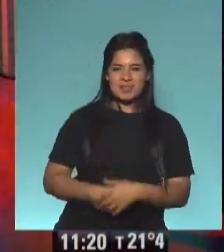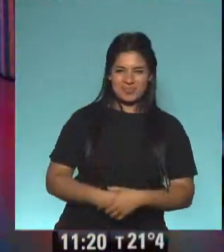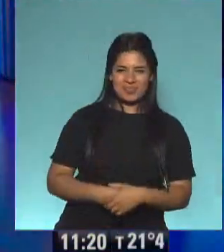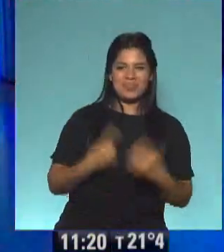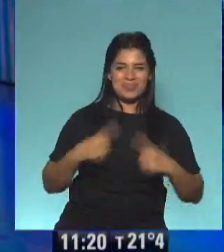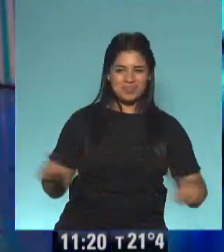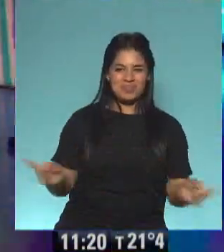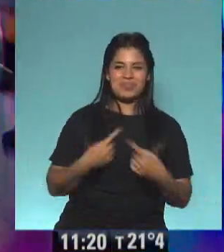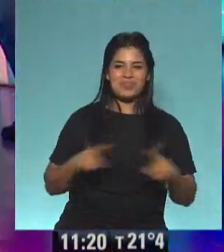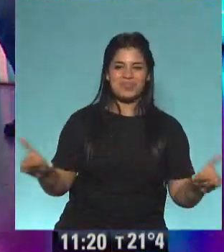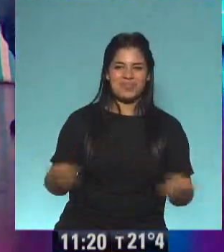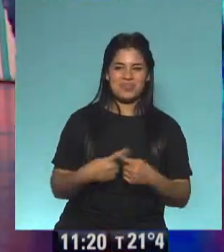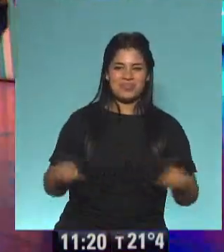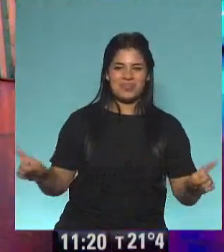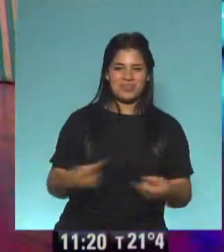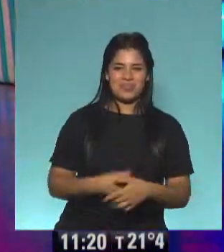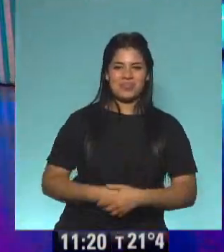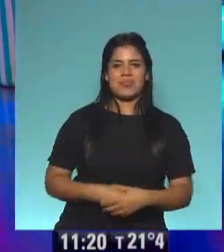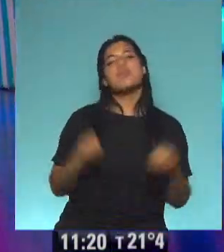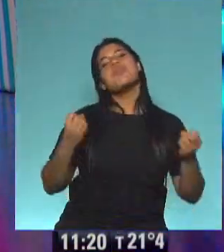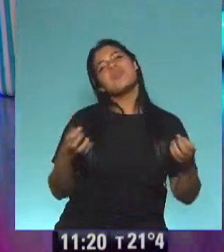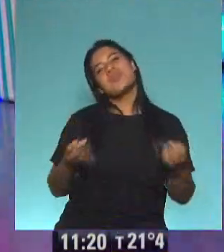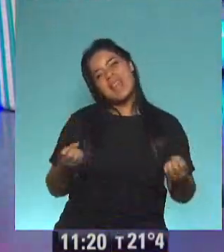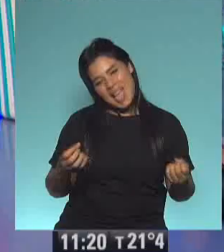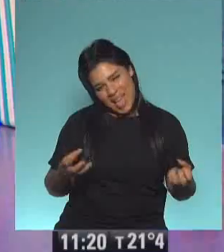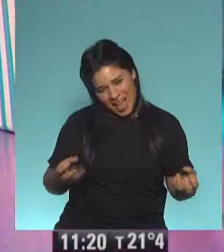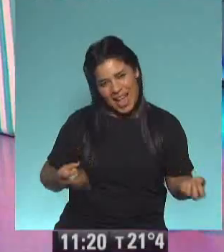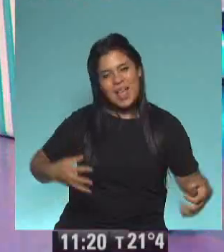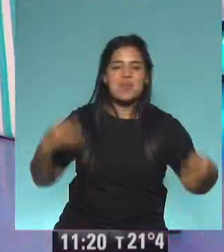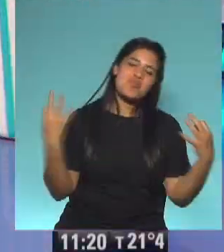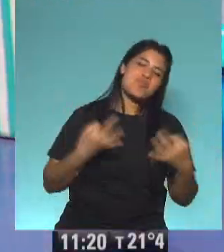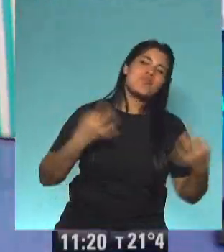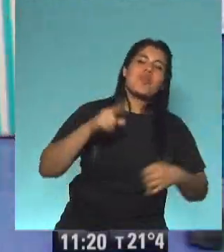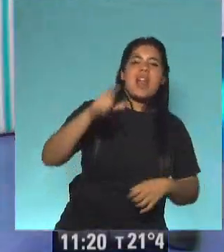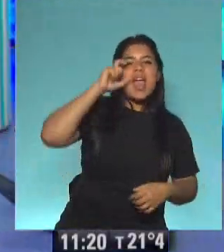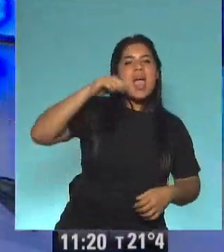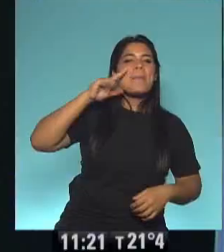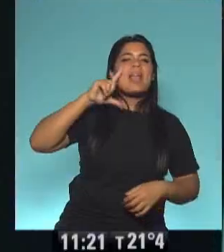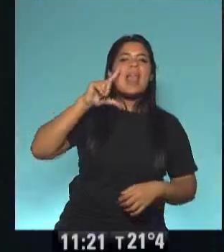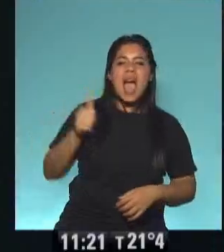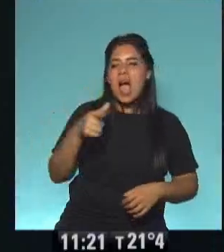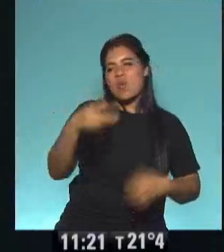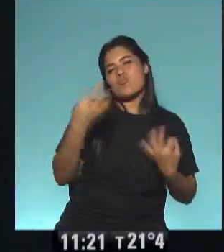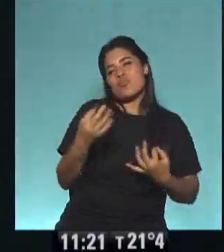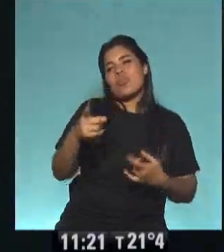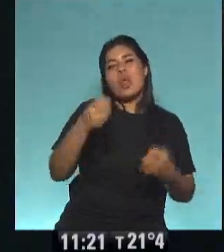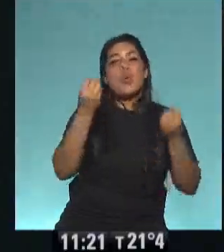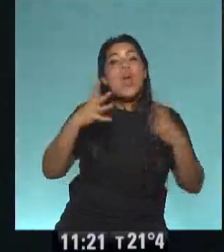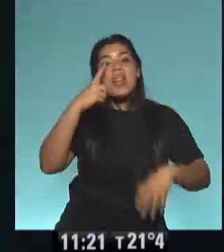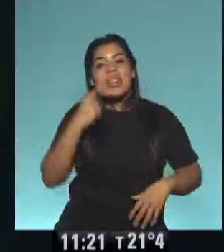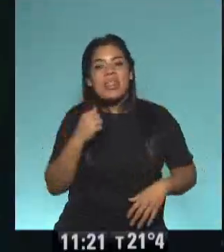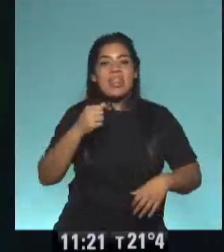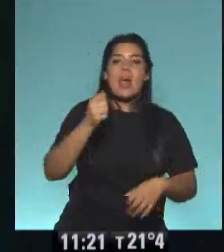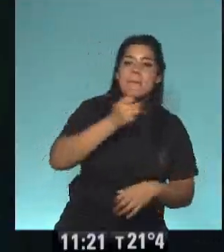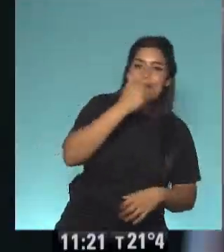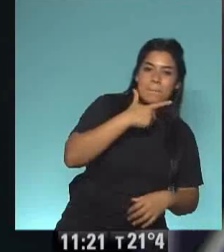¡Ah! ¡Ah! ¡Ah! ¡Muy bien! ¡Qué genial, Emilia! ¡Hola, señor Julia! Muy buenos días, Mau, Aus,